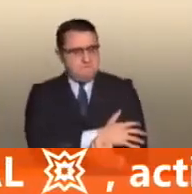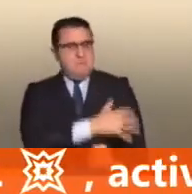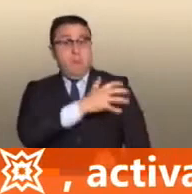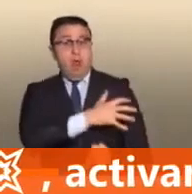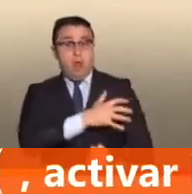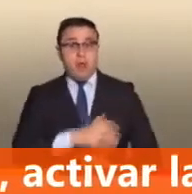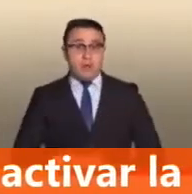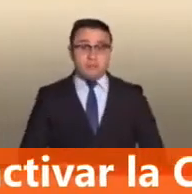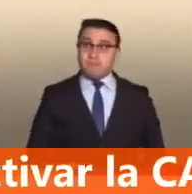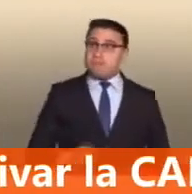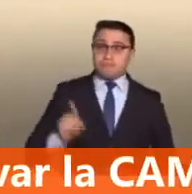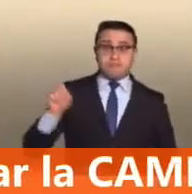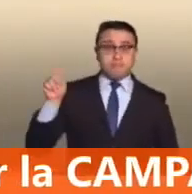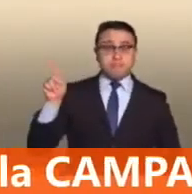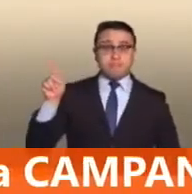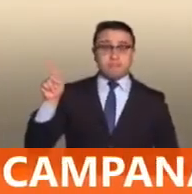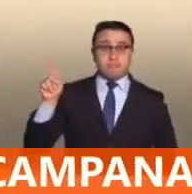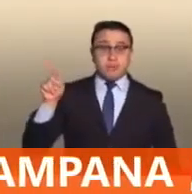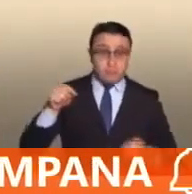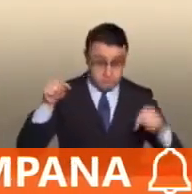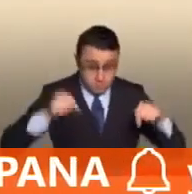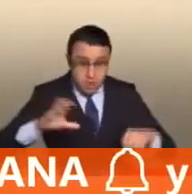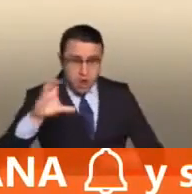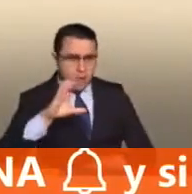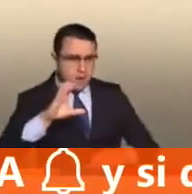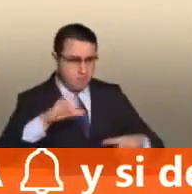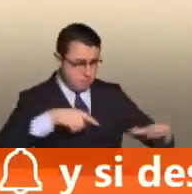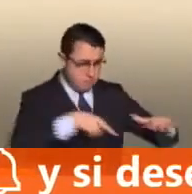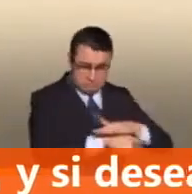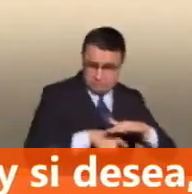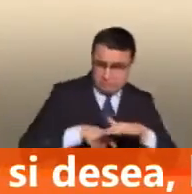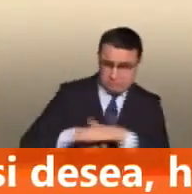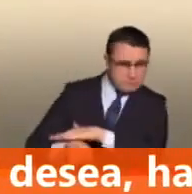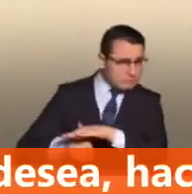Nosotros no hemos sido capaces de ese pacto. Y ese